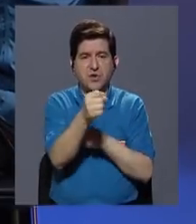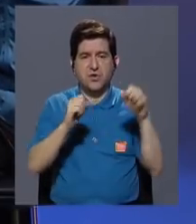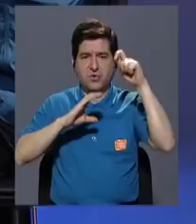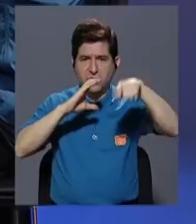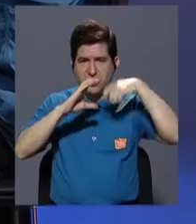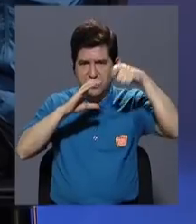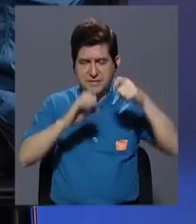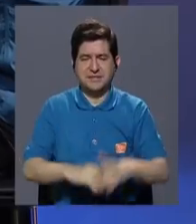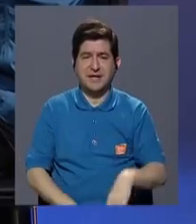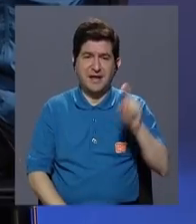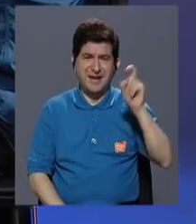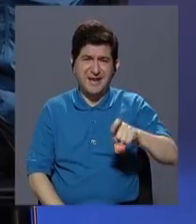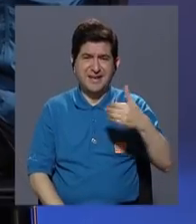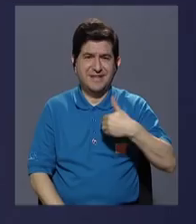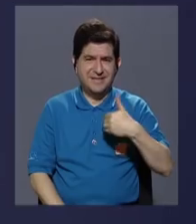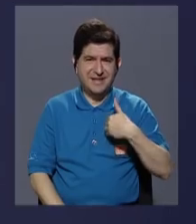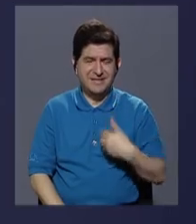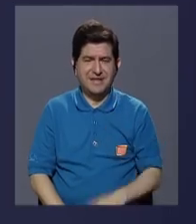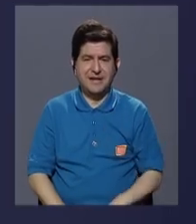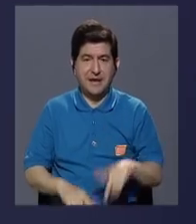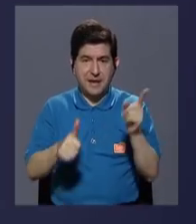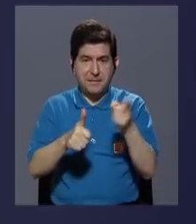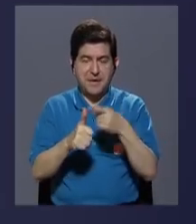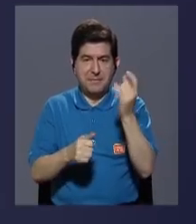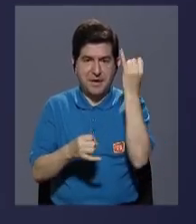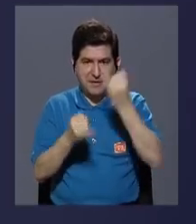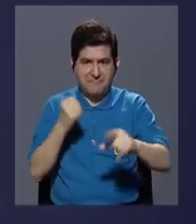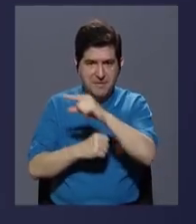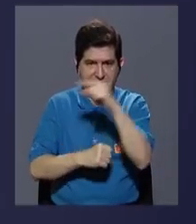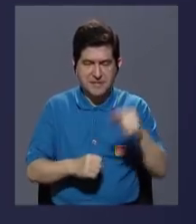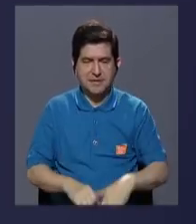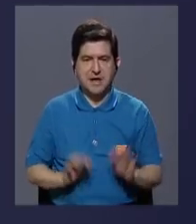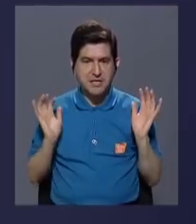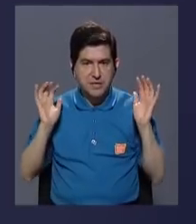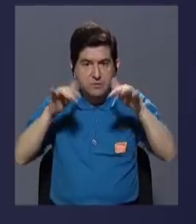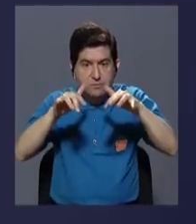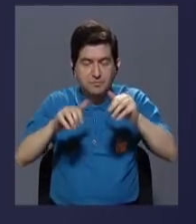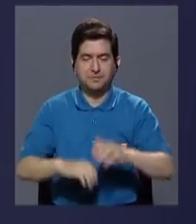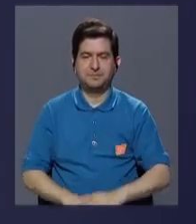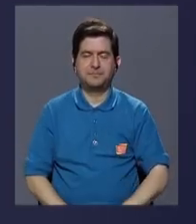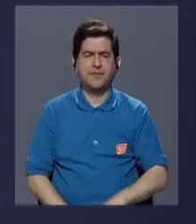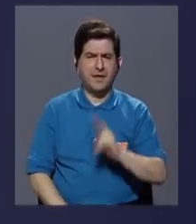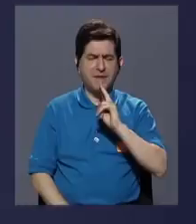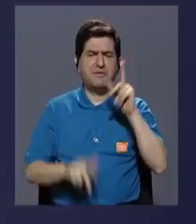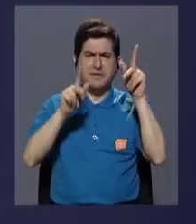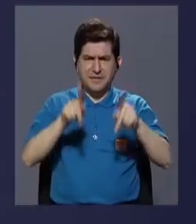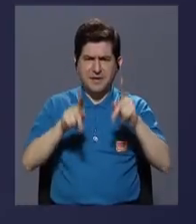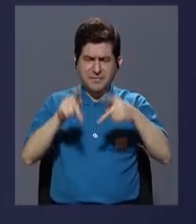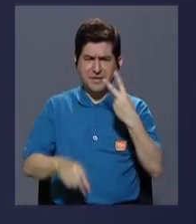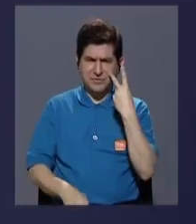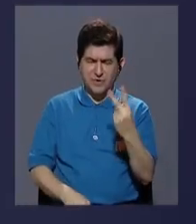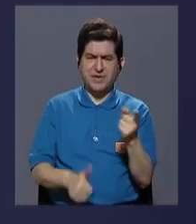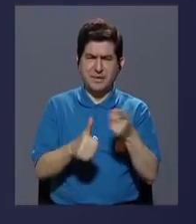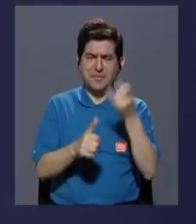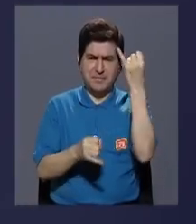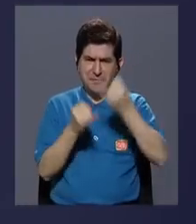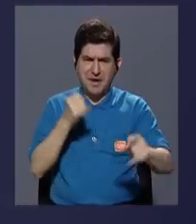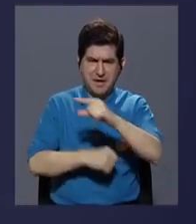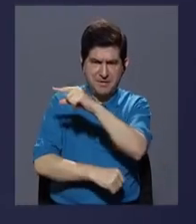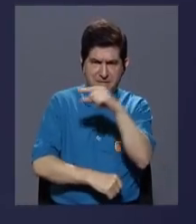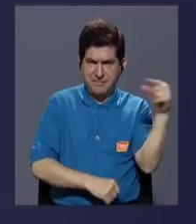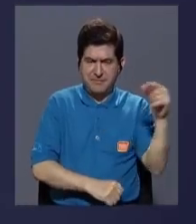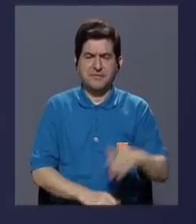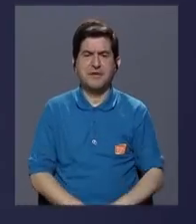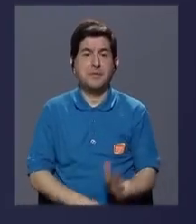como su asistencia el primer fin de semana sí ojalá que de verdad la gente la vaya a ver en primer fin de semana porque es una película que